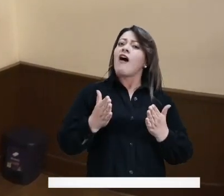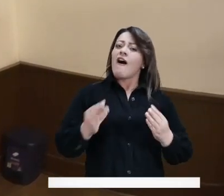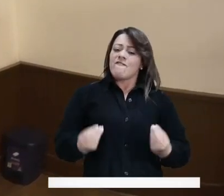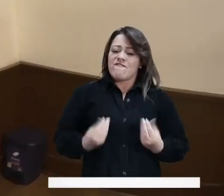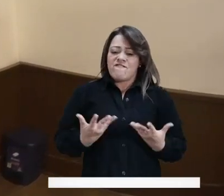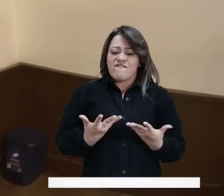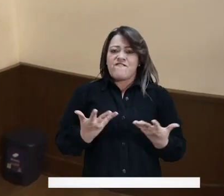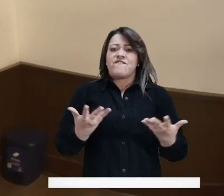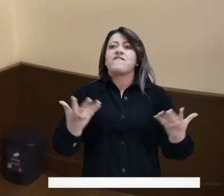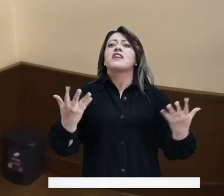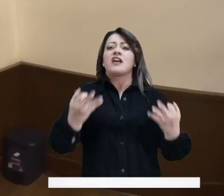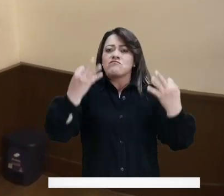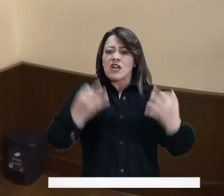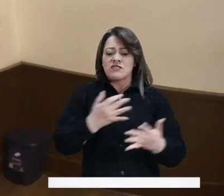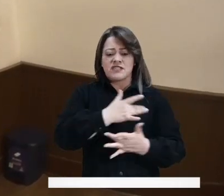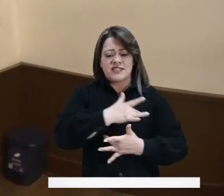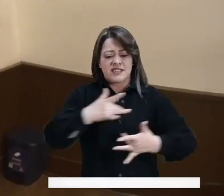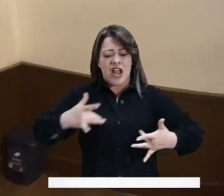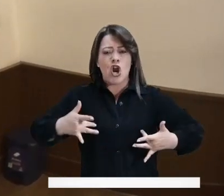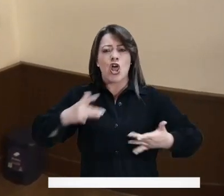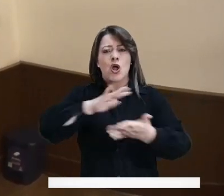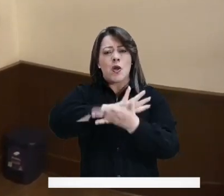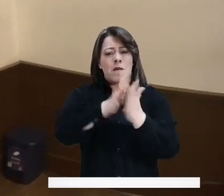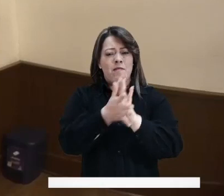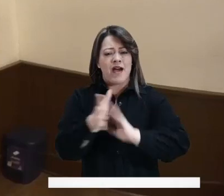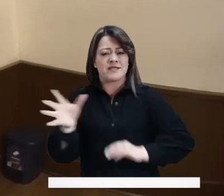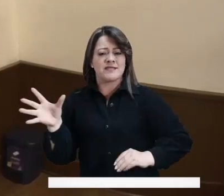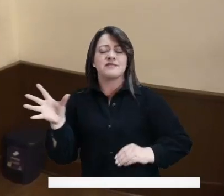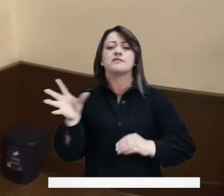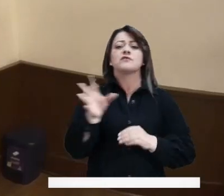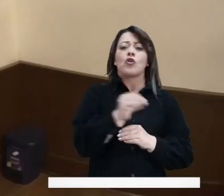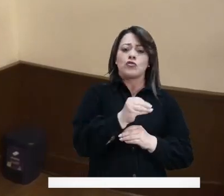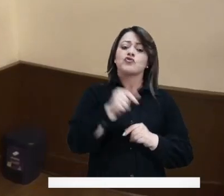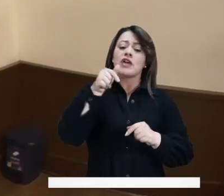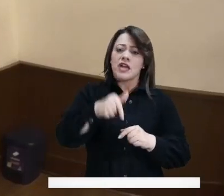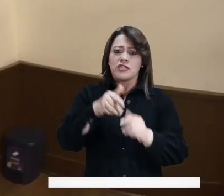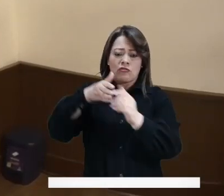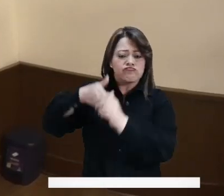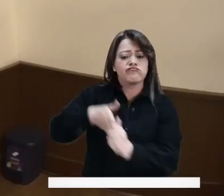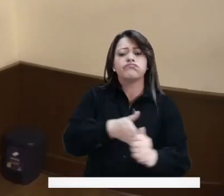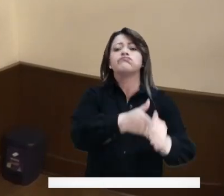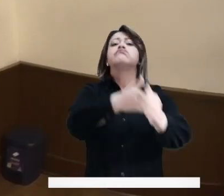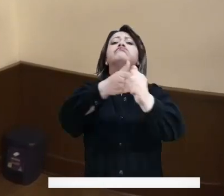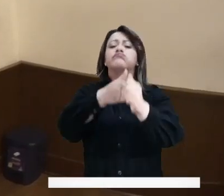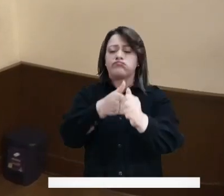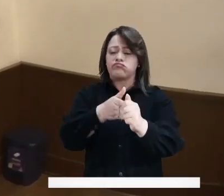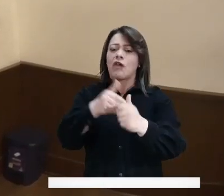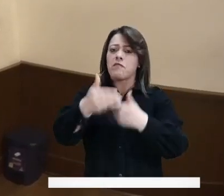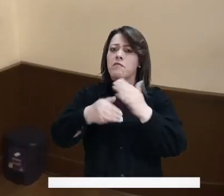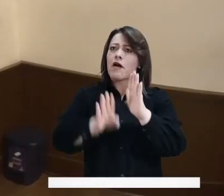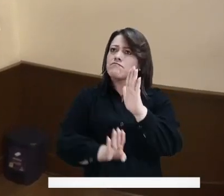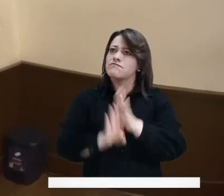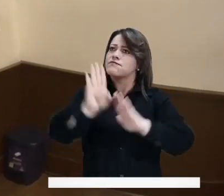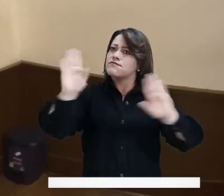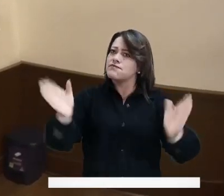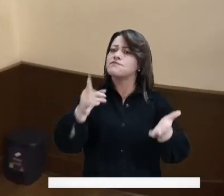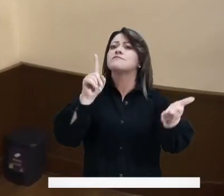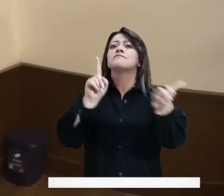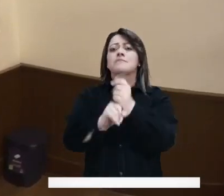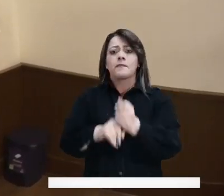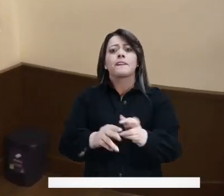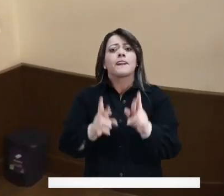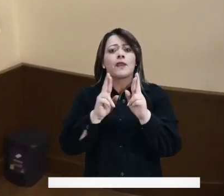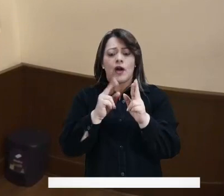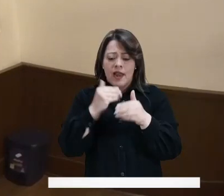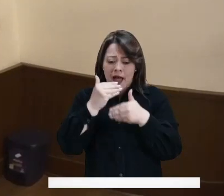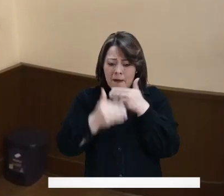vivir, saludable, justa, sustentable y en paz para todos, sea un horizonte de corto, mediano y largo plazo que